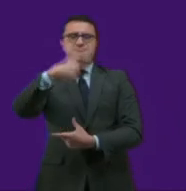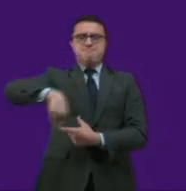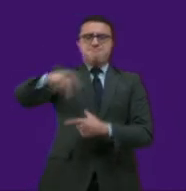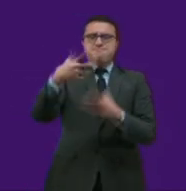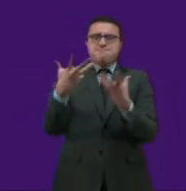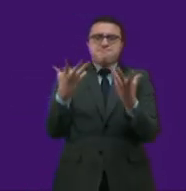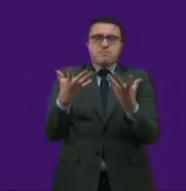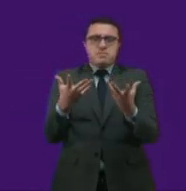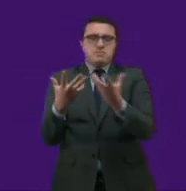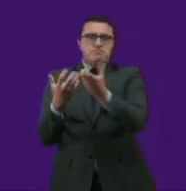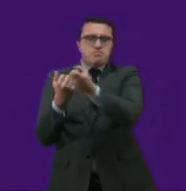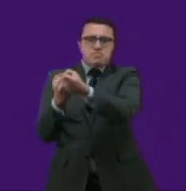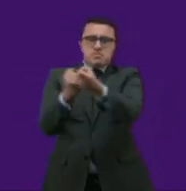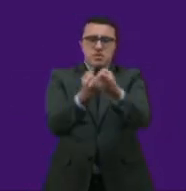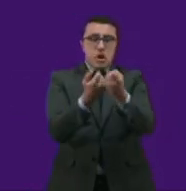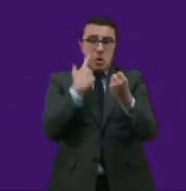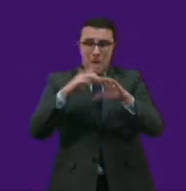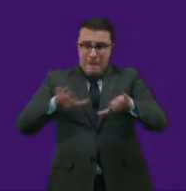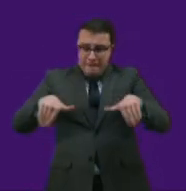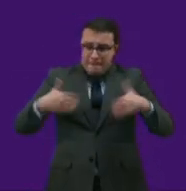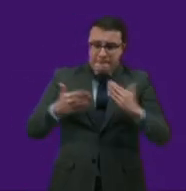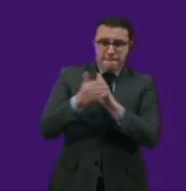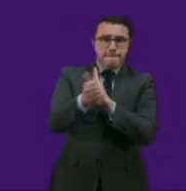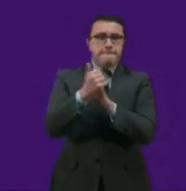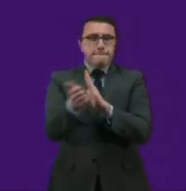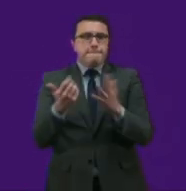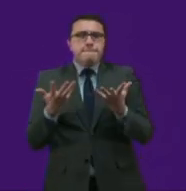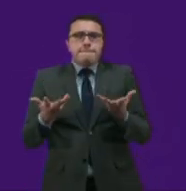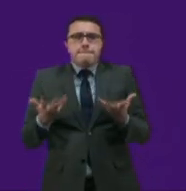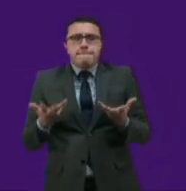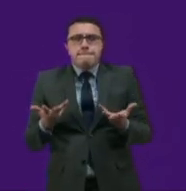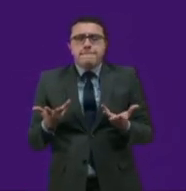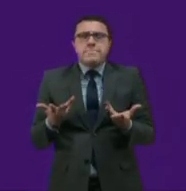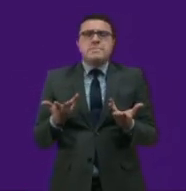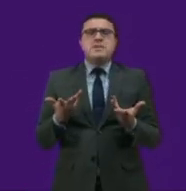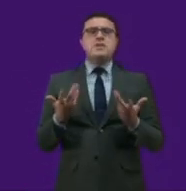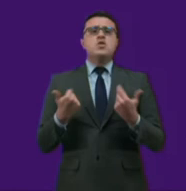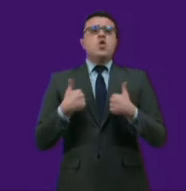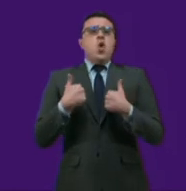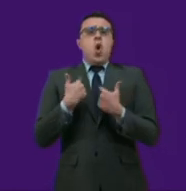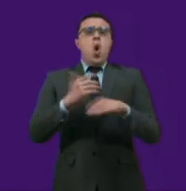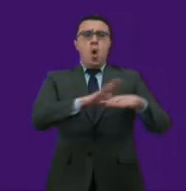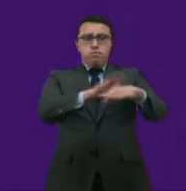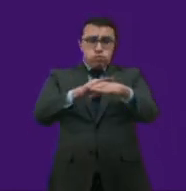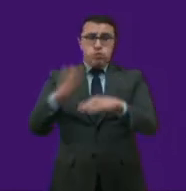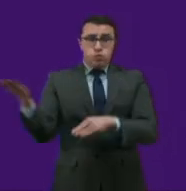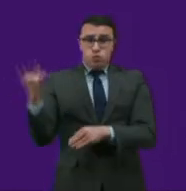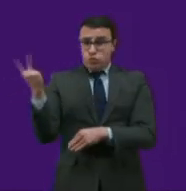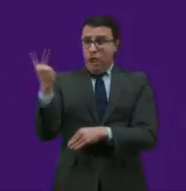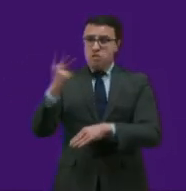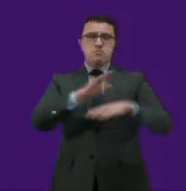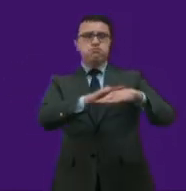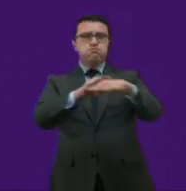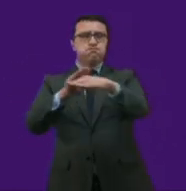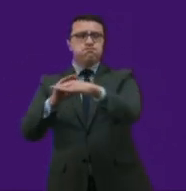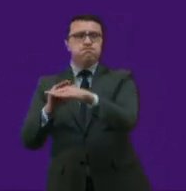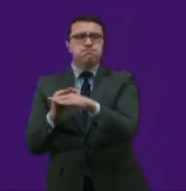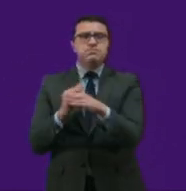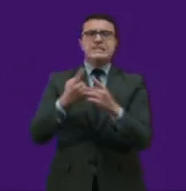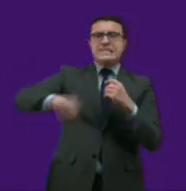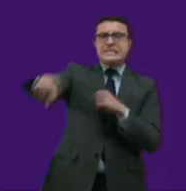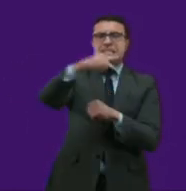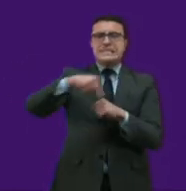con ese hueco de talento que tienen, con esa necesidad que tienen? ¿Cuál es el llamado de ustedes a los que